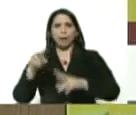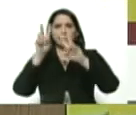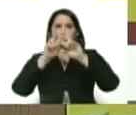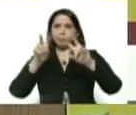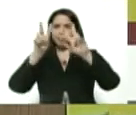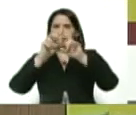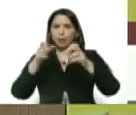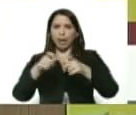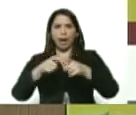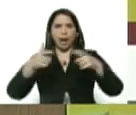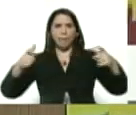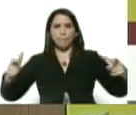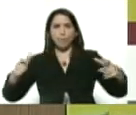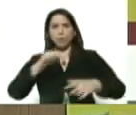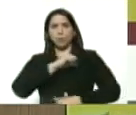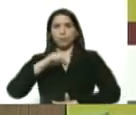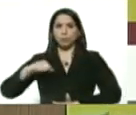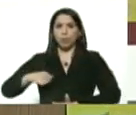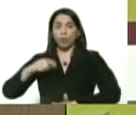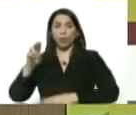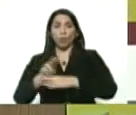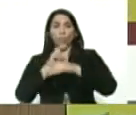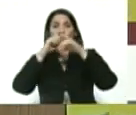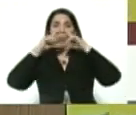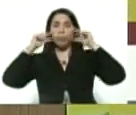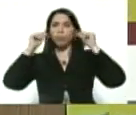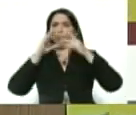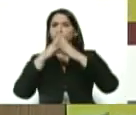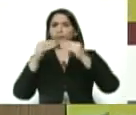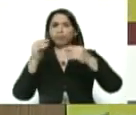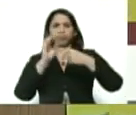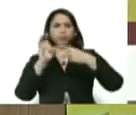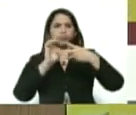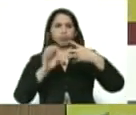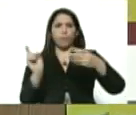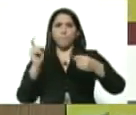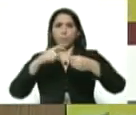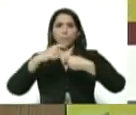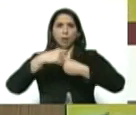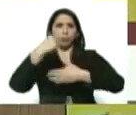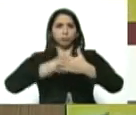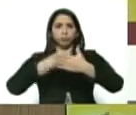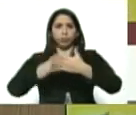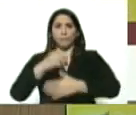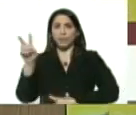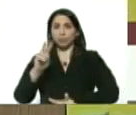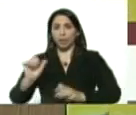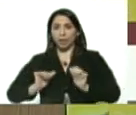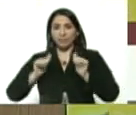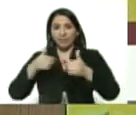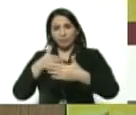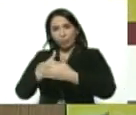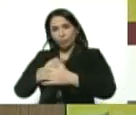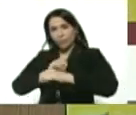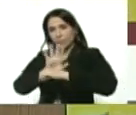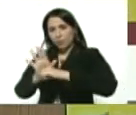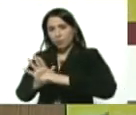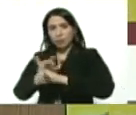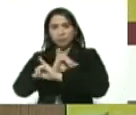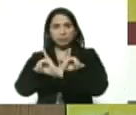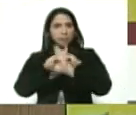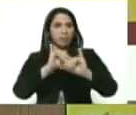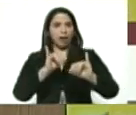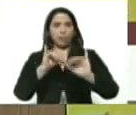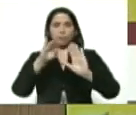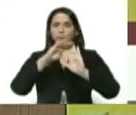personalizado el uso del tapabocas todos estos elementos que forman parte del combate que venezuela emprendido contra el 2019 ya se han